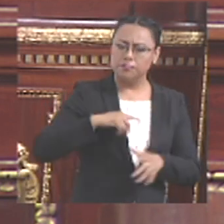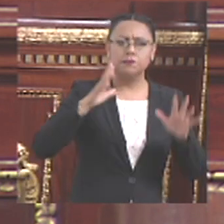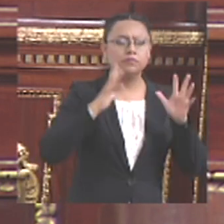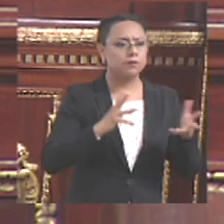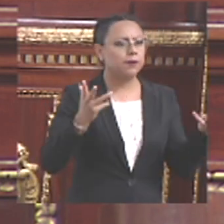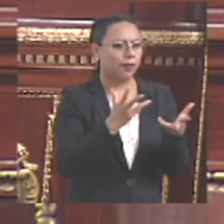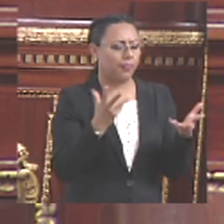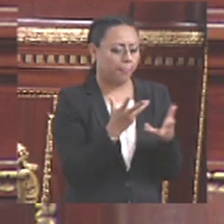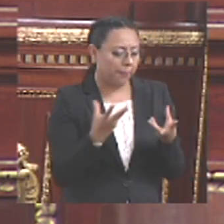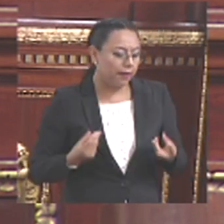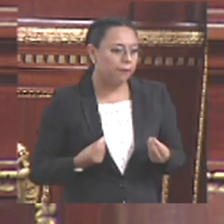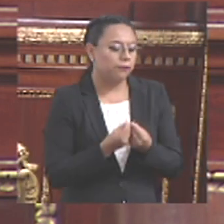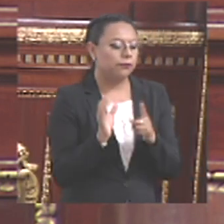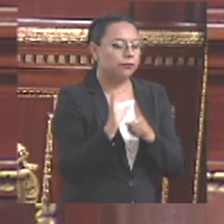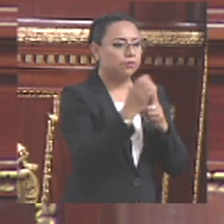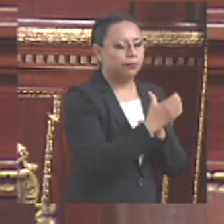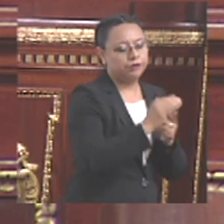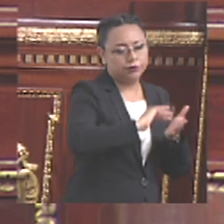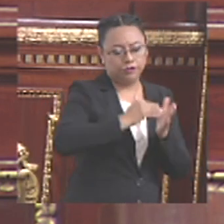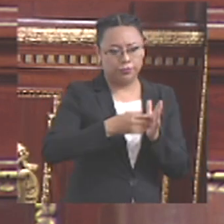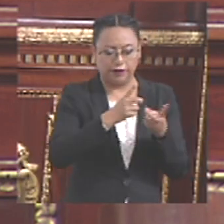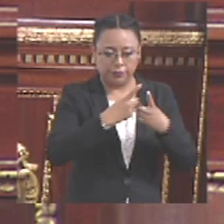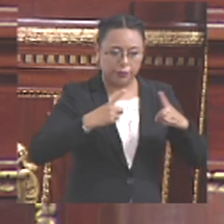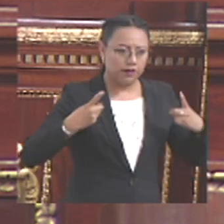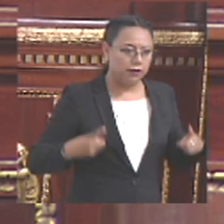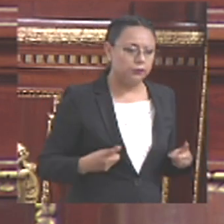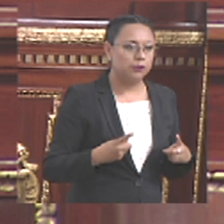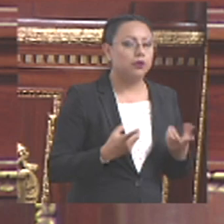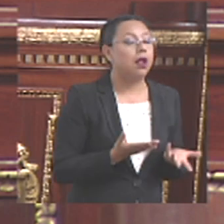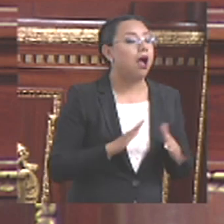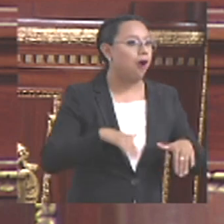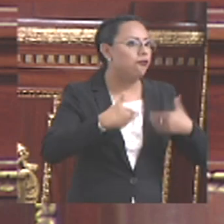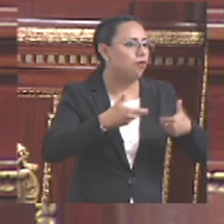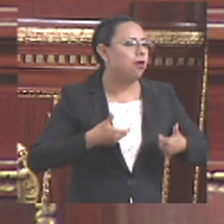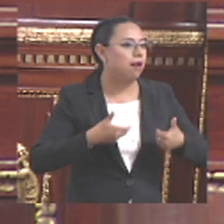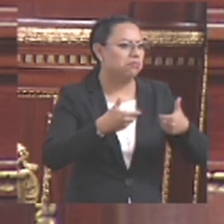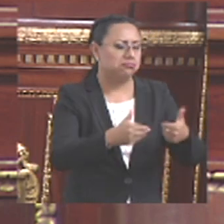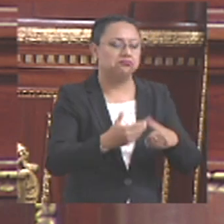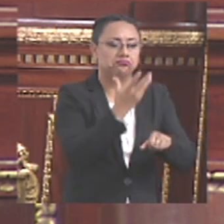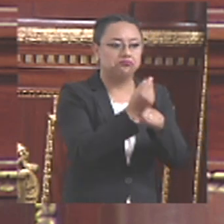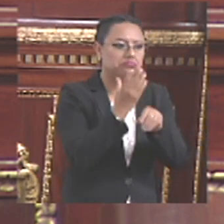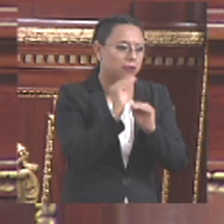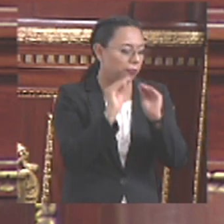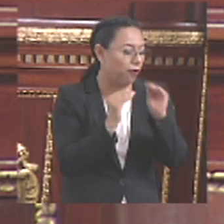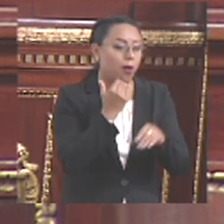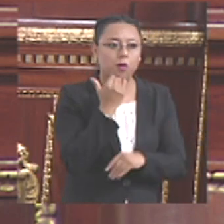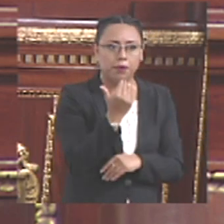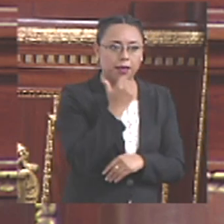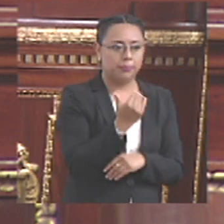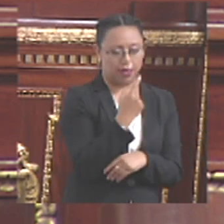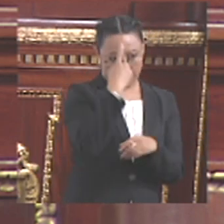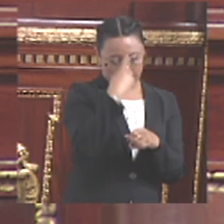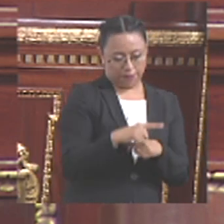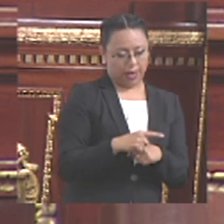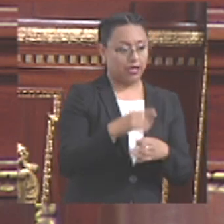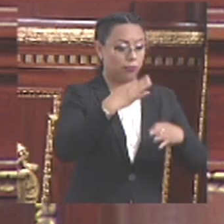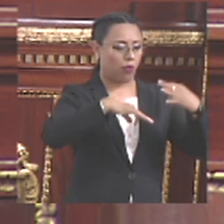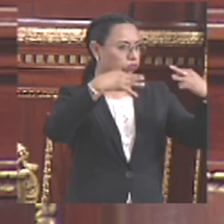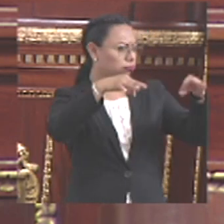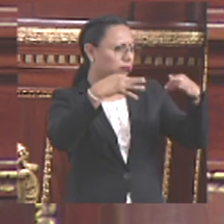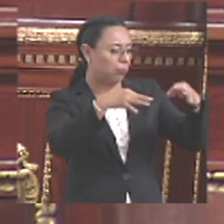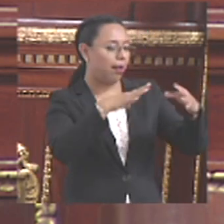la Comisión de Planeación y la Comisión de Desarrollo e Infraestructura para que quede perfectamente asentado en estos